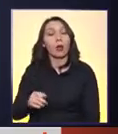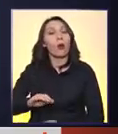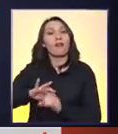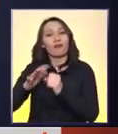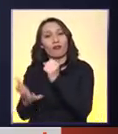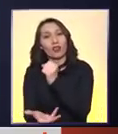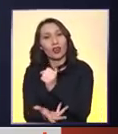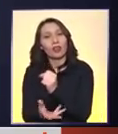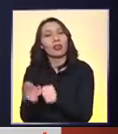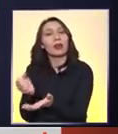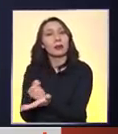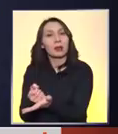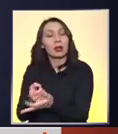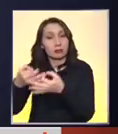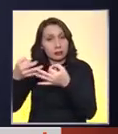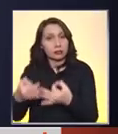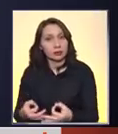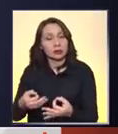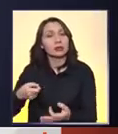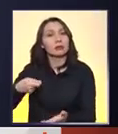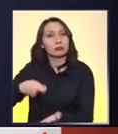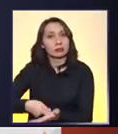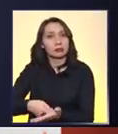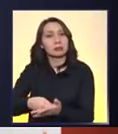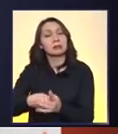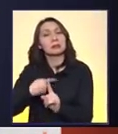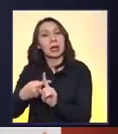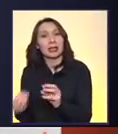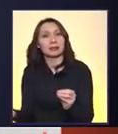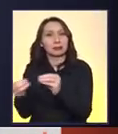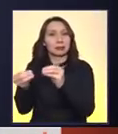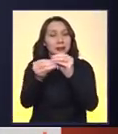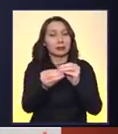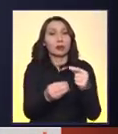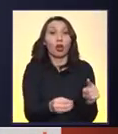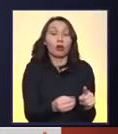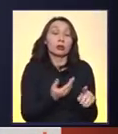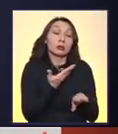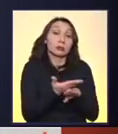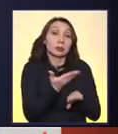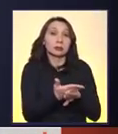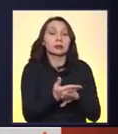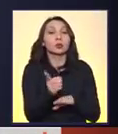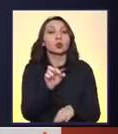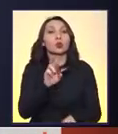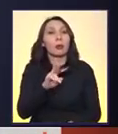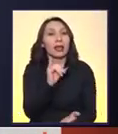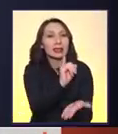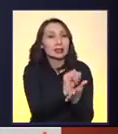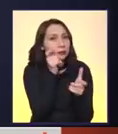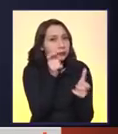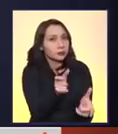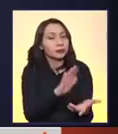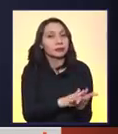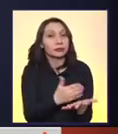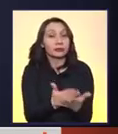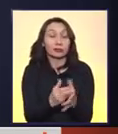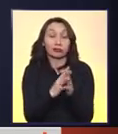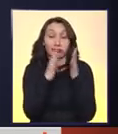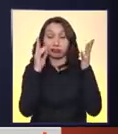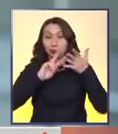Acción Primaria y Garantía de Coberturas Adicionales. Lo otro es apelar a la Superintendencia de Salud, pero con un gran